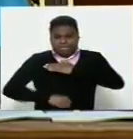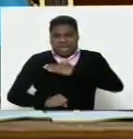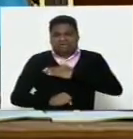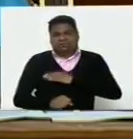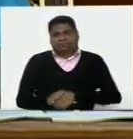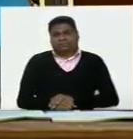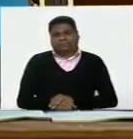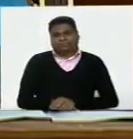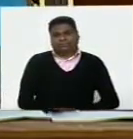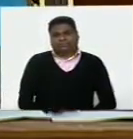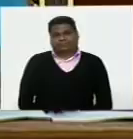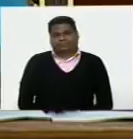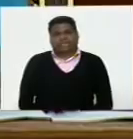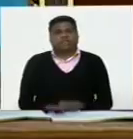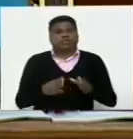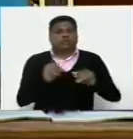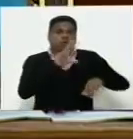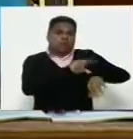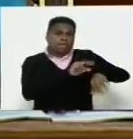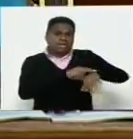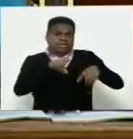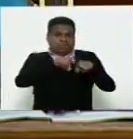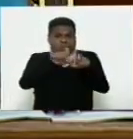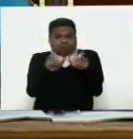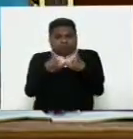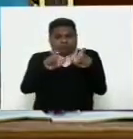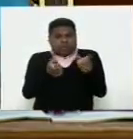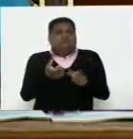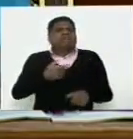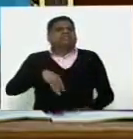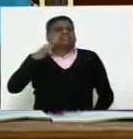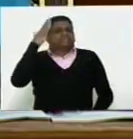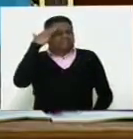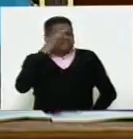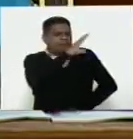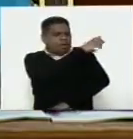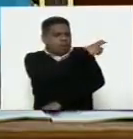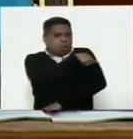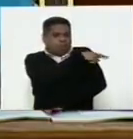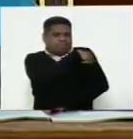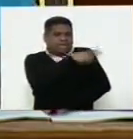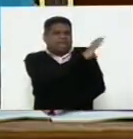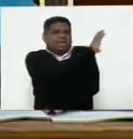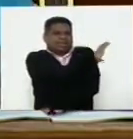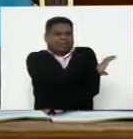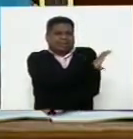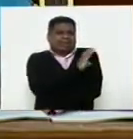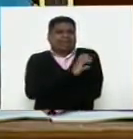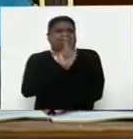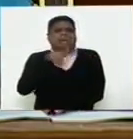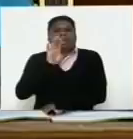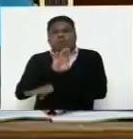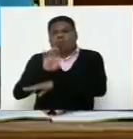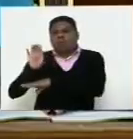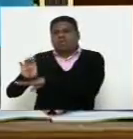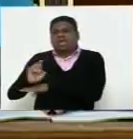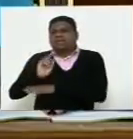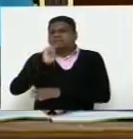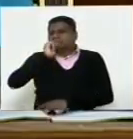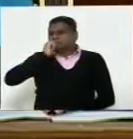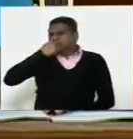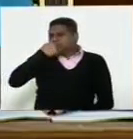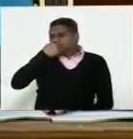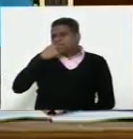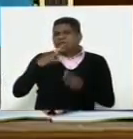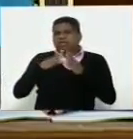médicos especialistas en obstetricia, así como todo el personal de los centros de salud públicos y privados, deberán resguardar la confidencialidad